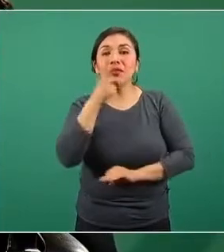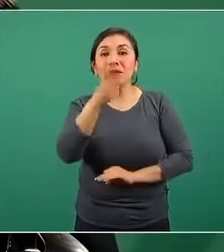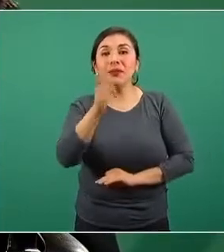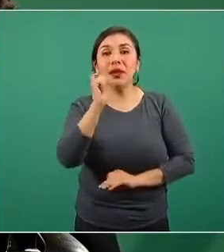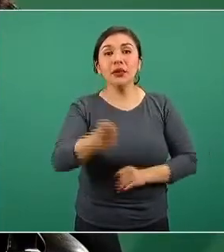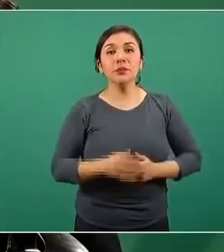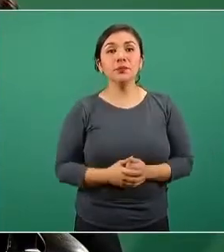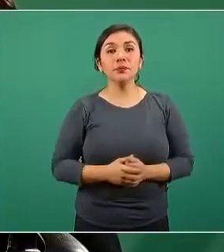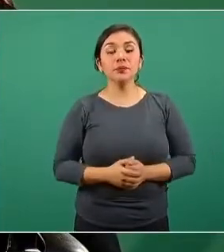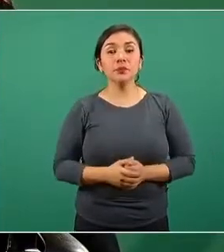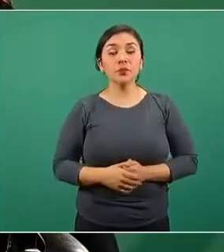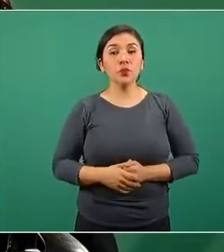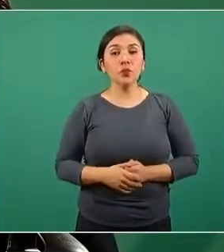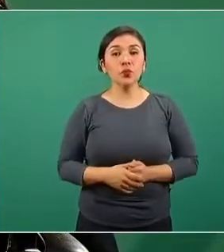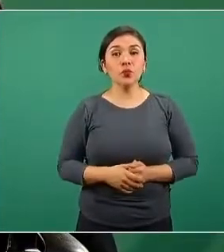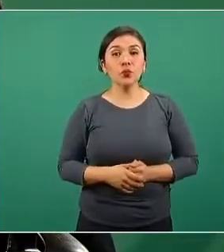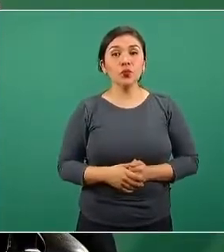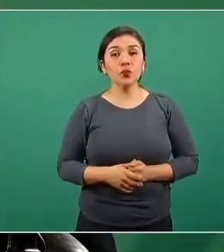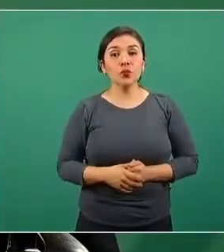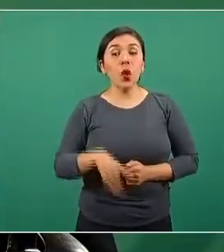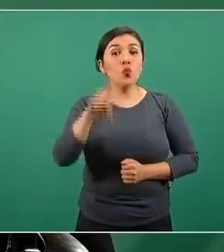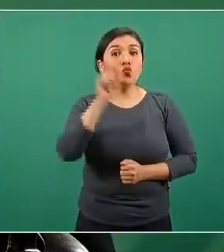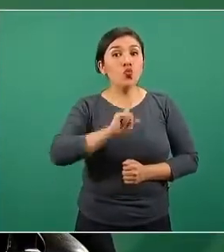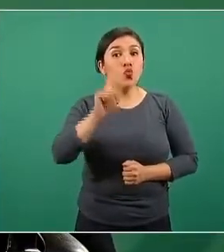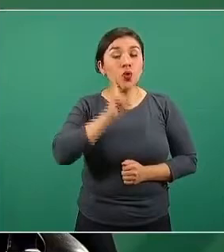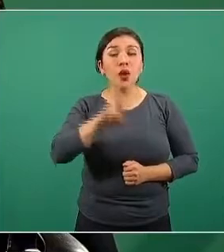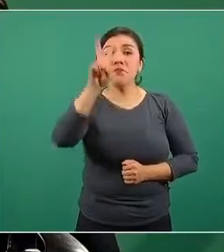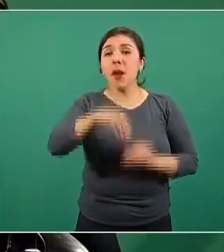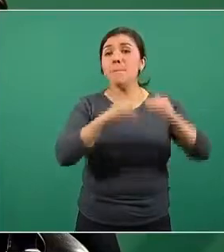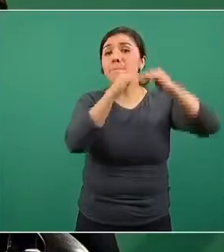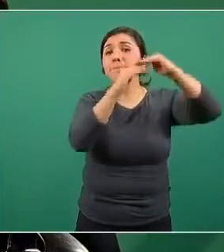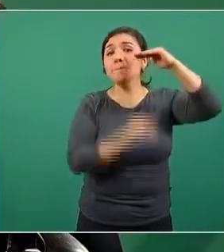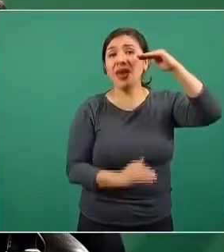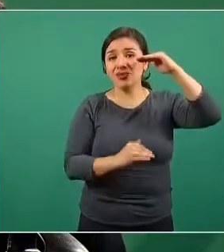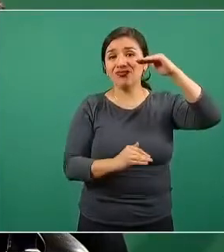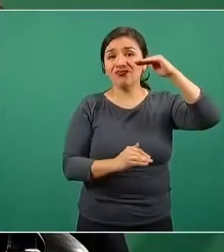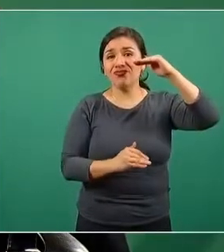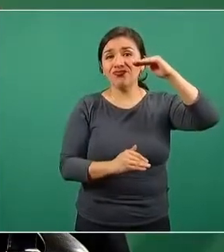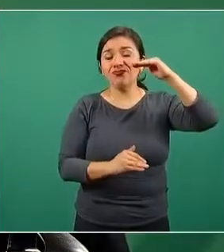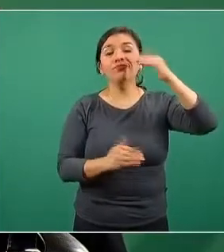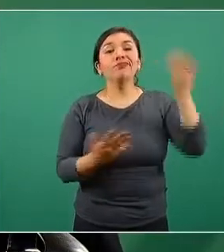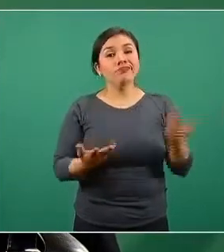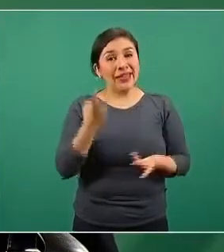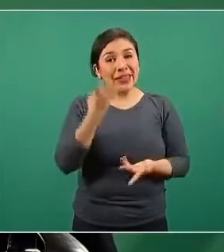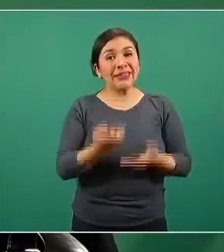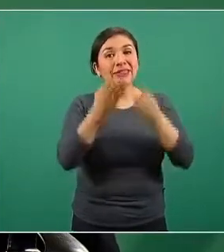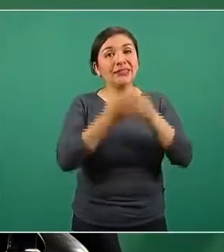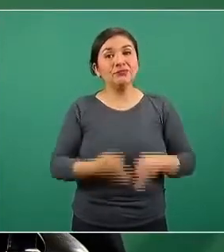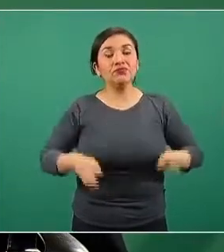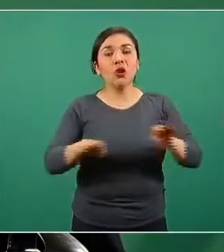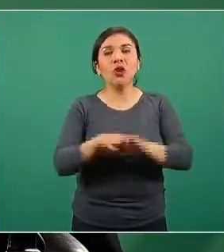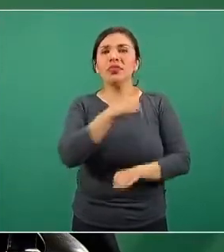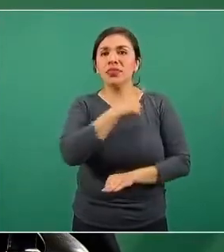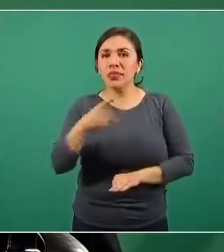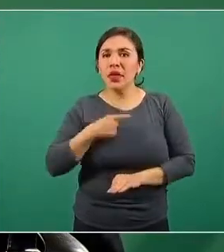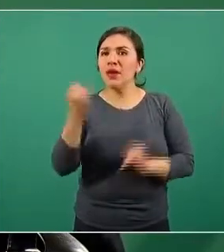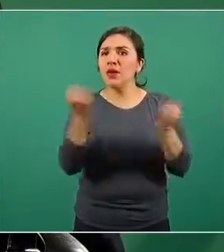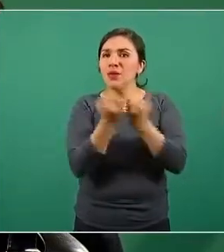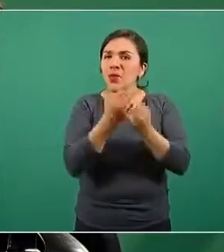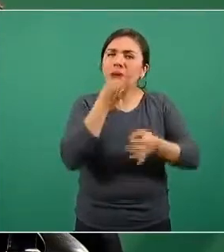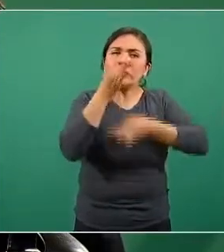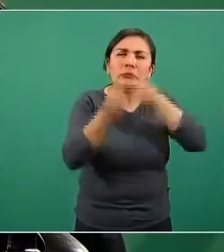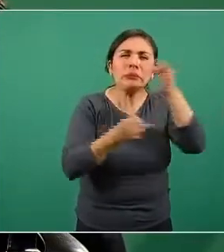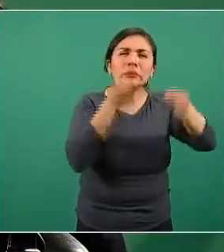que entre mujeres es mucho menor. Entonces, es muy importante transmitir este mensaje,